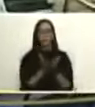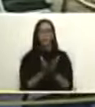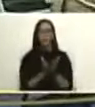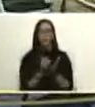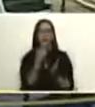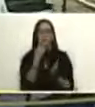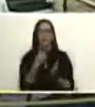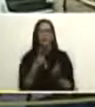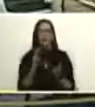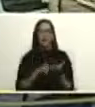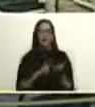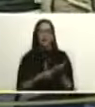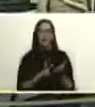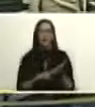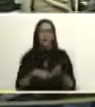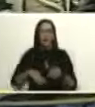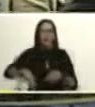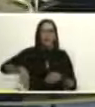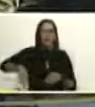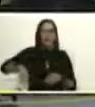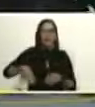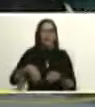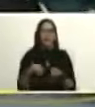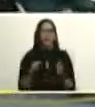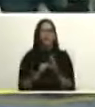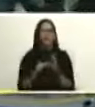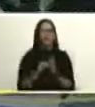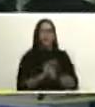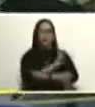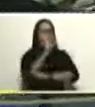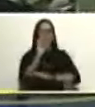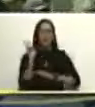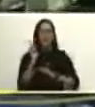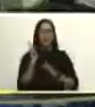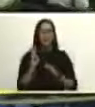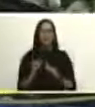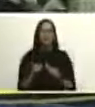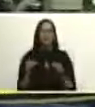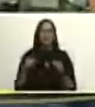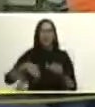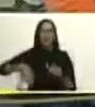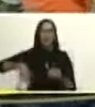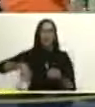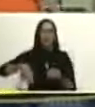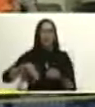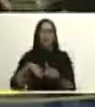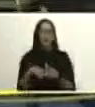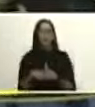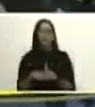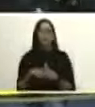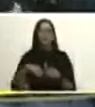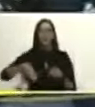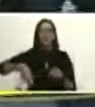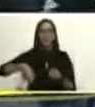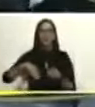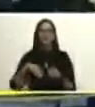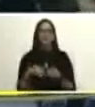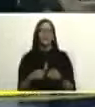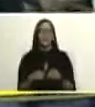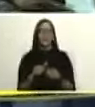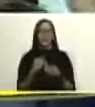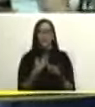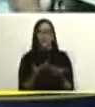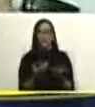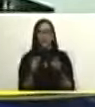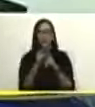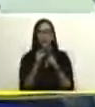viendo la verdad del Esequibo. ¿Por dónde nace el sol de Venezuela, muchachos? Por el Esequibo. Bueno, le damos la palabra a